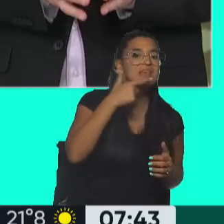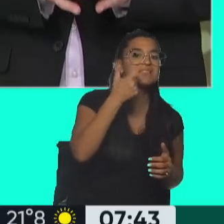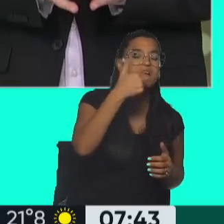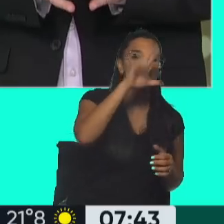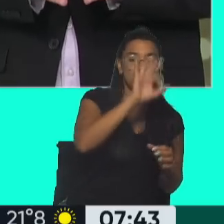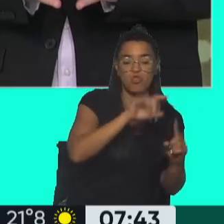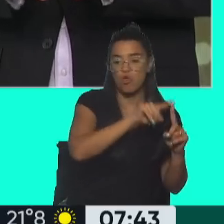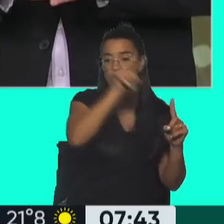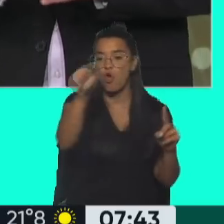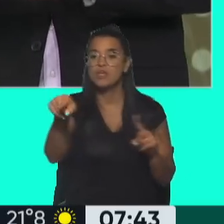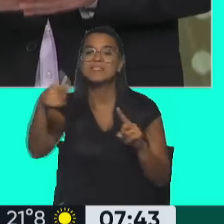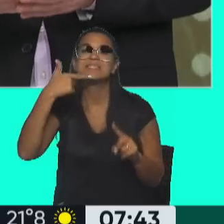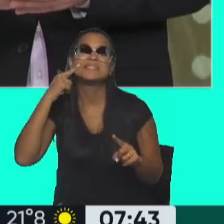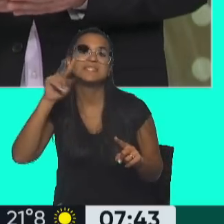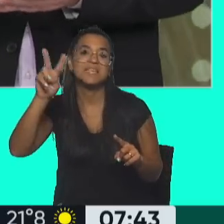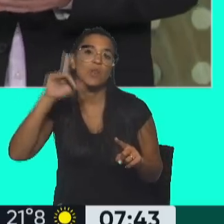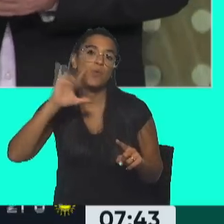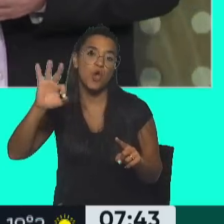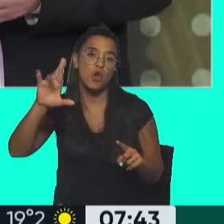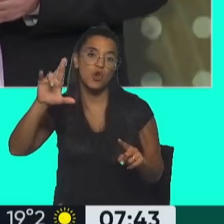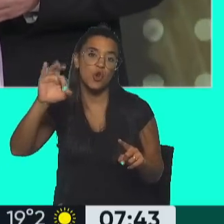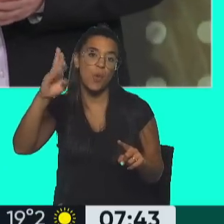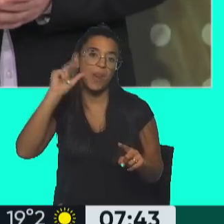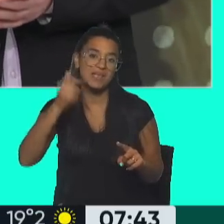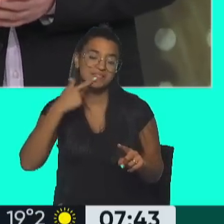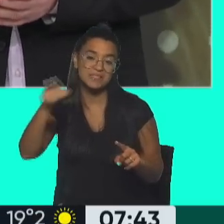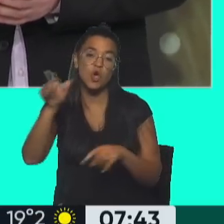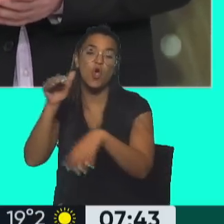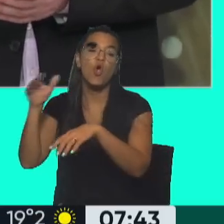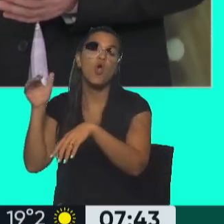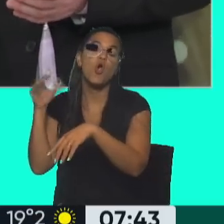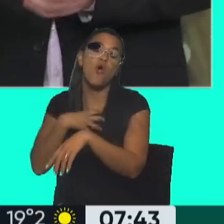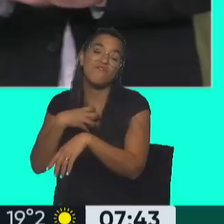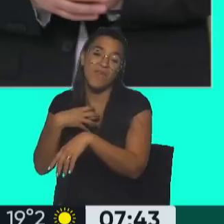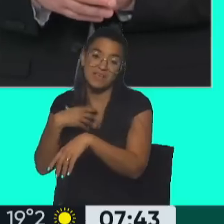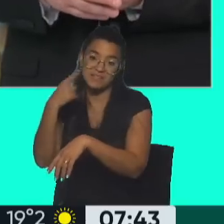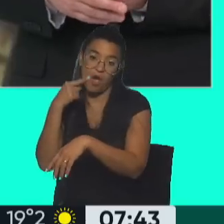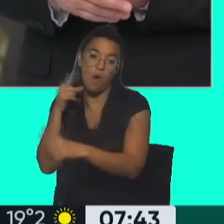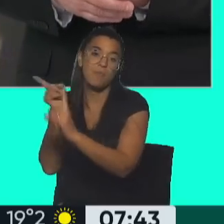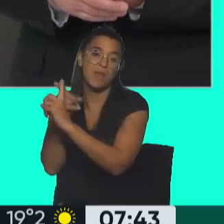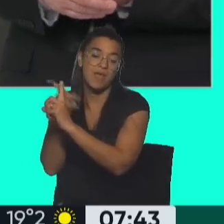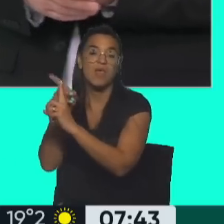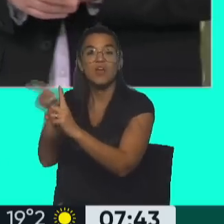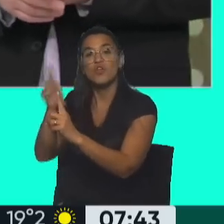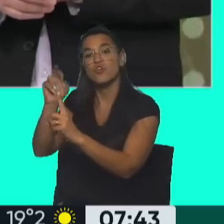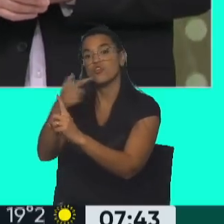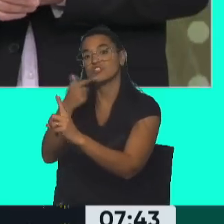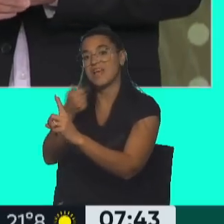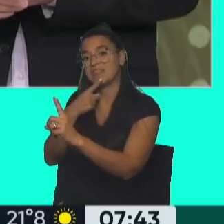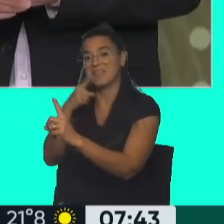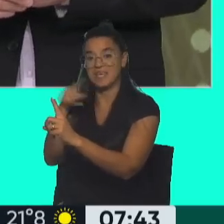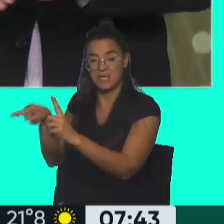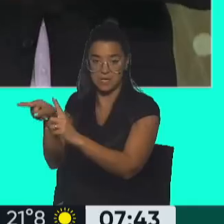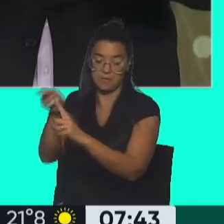Silvio Robles, que es el hombre de mayor confianza que tiene el presidente de la Corte y del Consejo de la Magistratura, Horacio